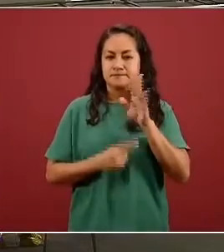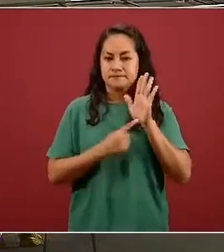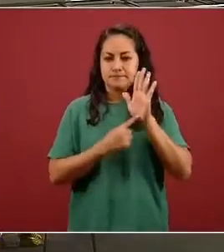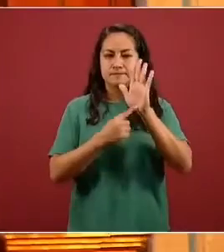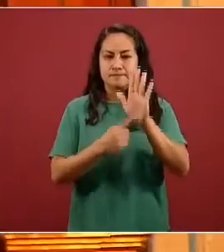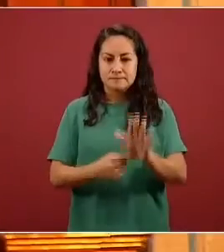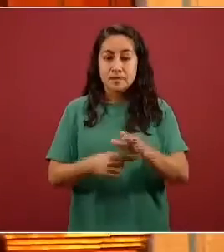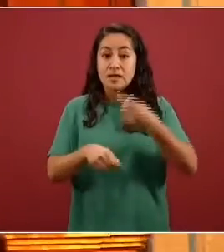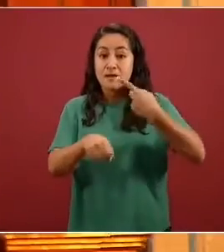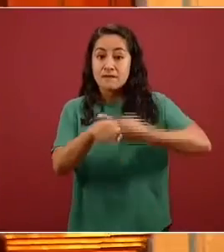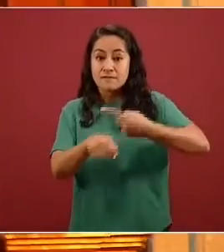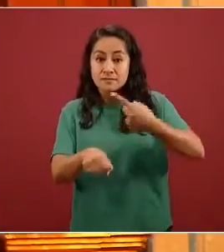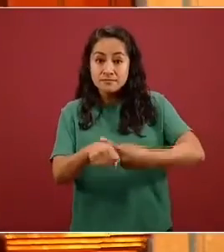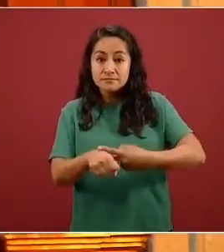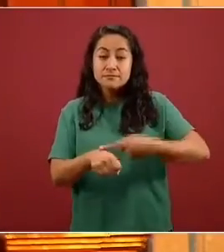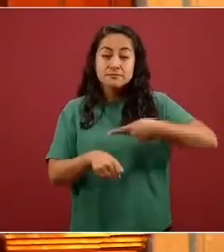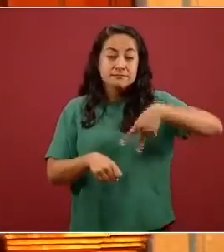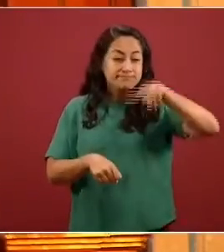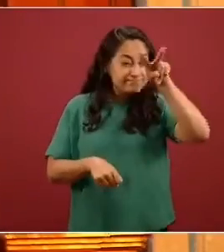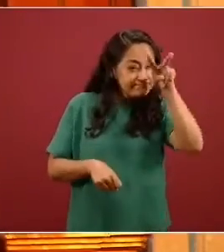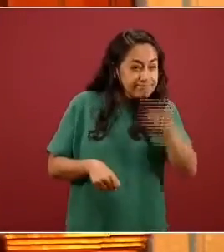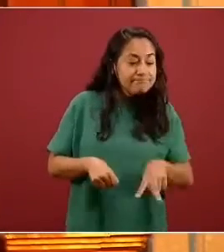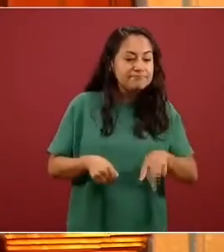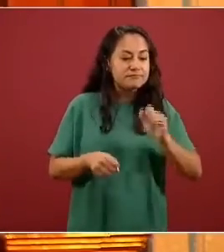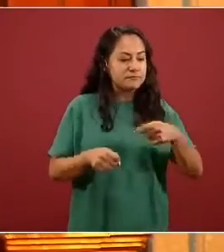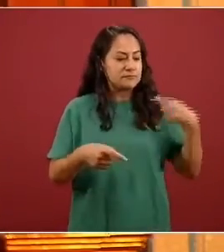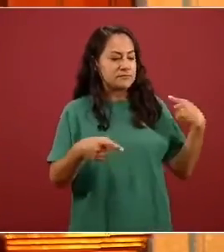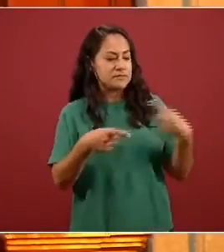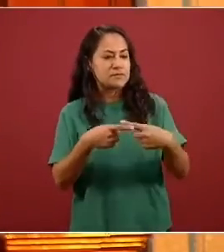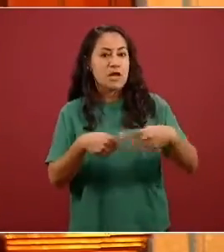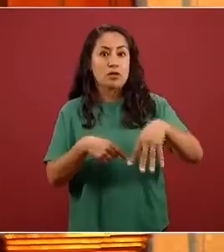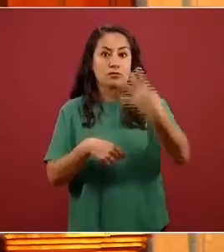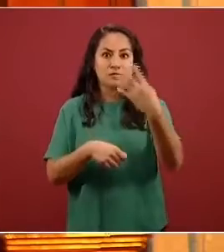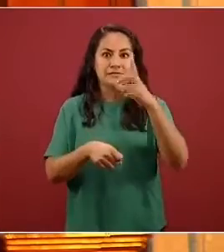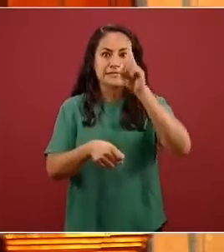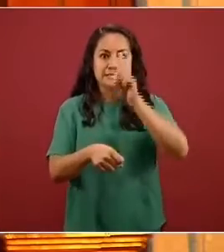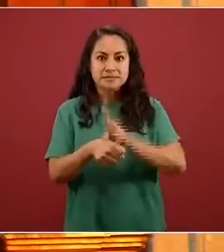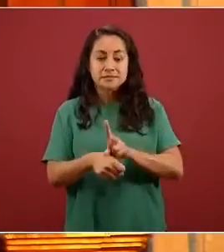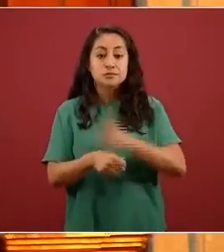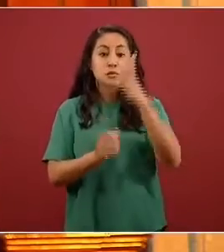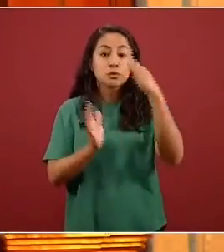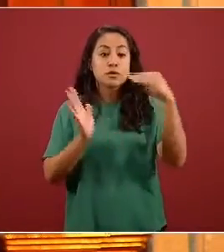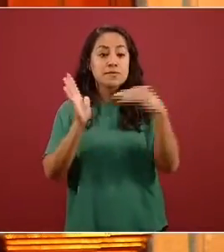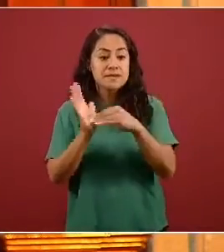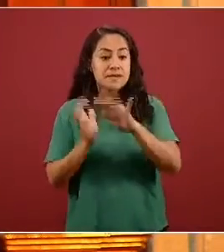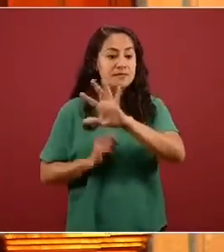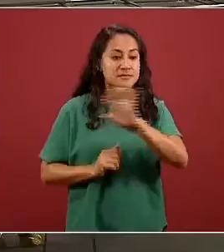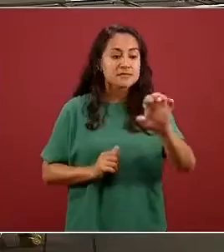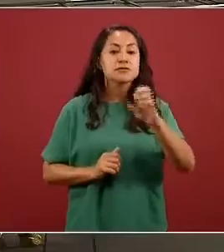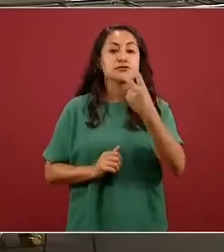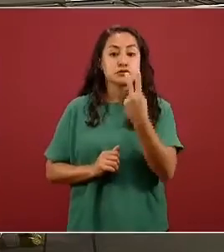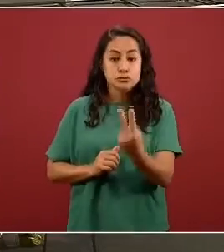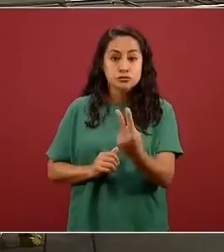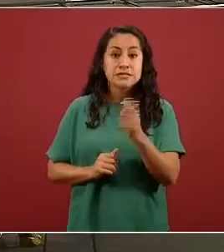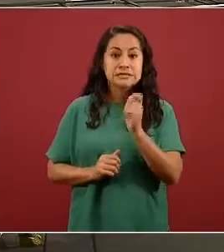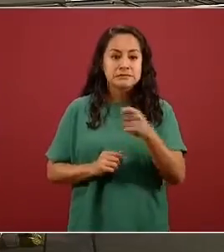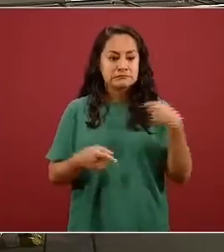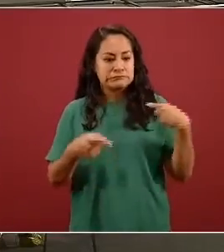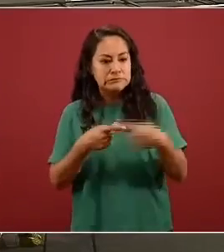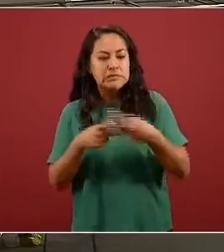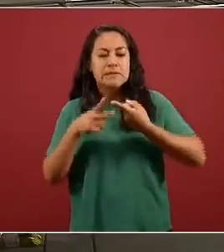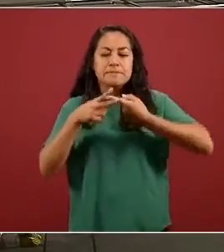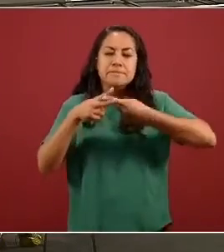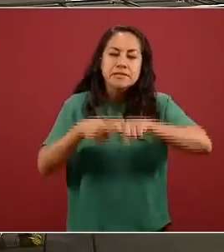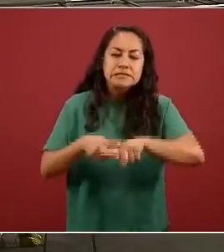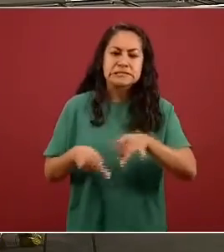enfermedad confirmada, pero ahora enfocada a la epidemia activa, los 4.502 casos confirmados con inicio de signos y síntomas en los